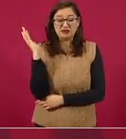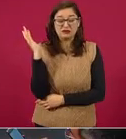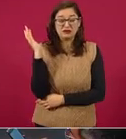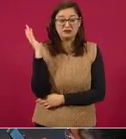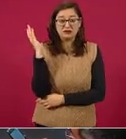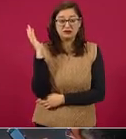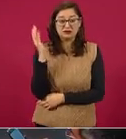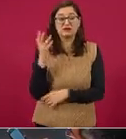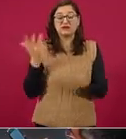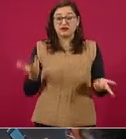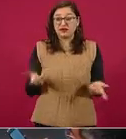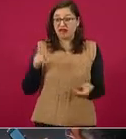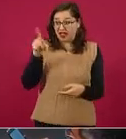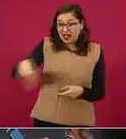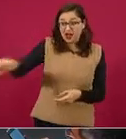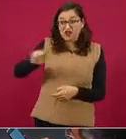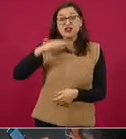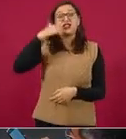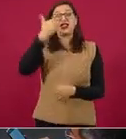Y eso es lo que quieren